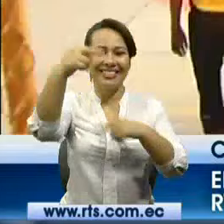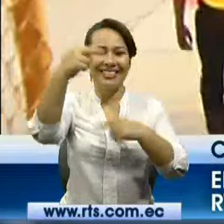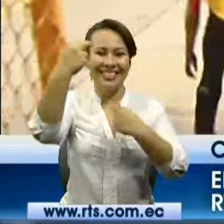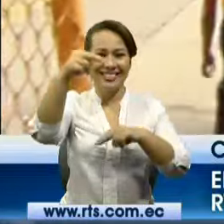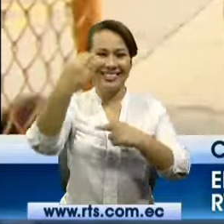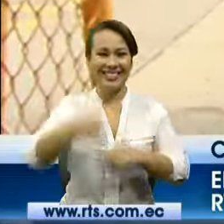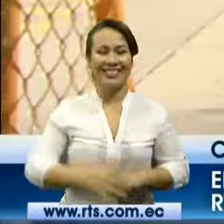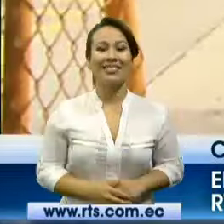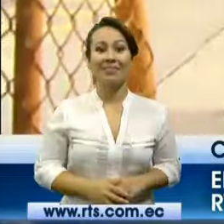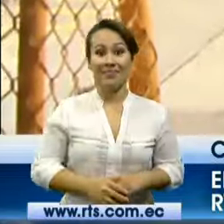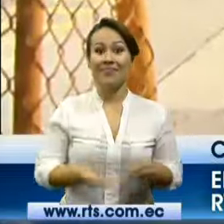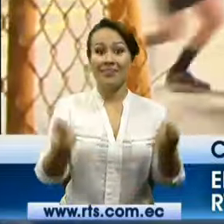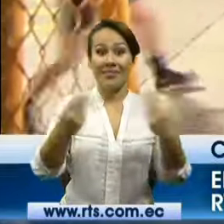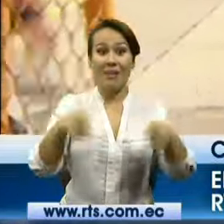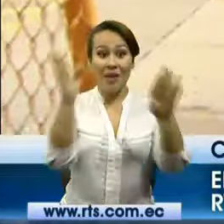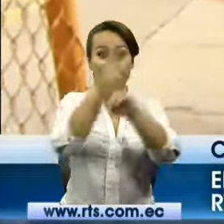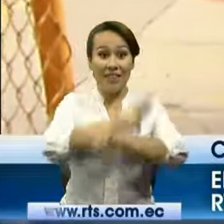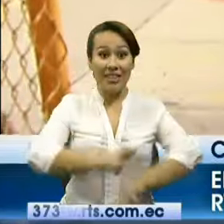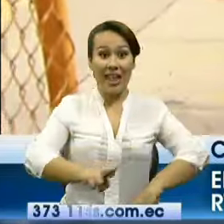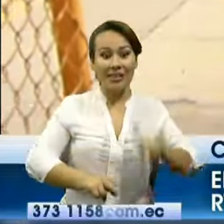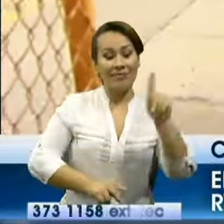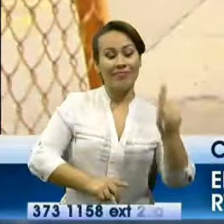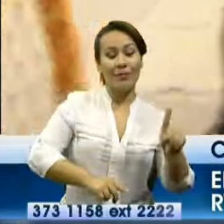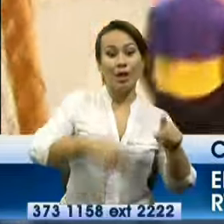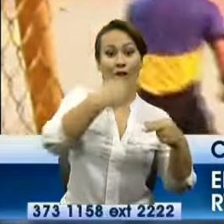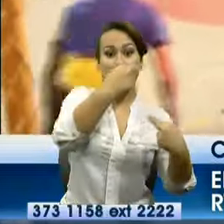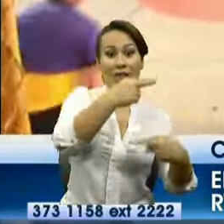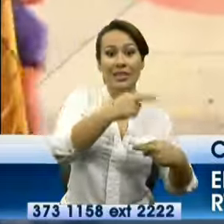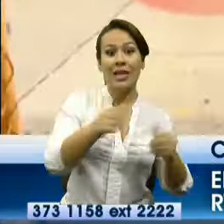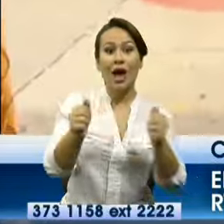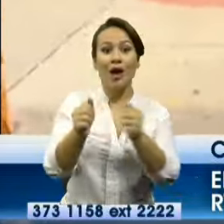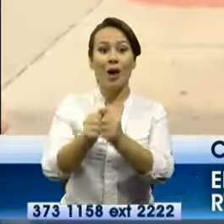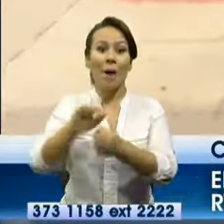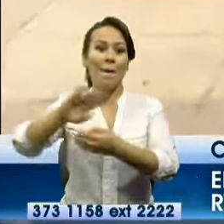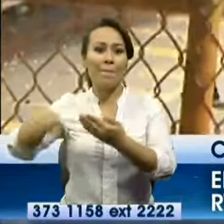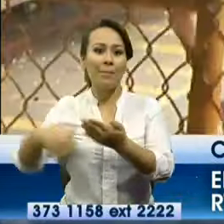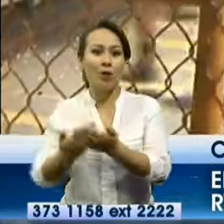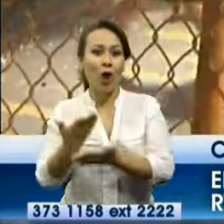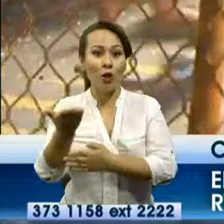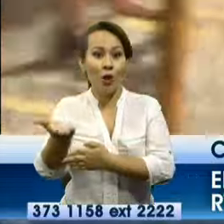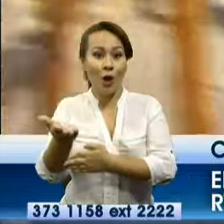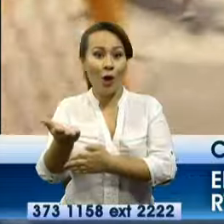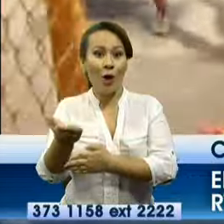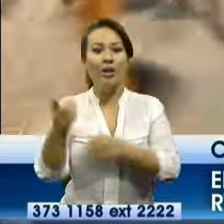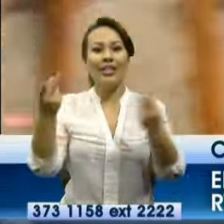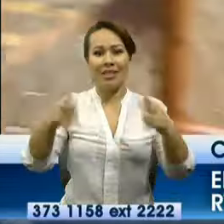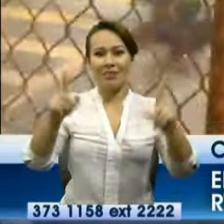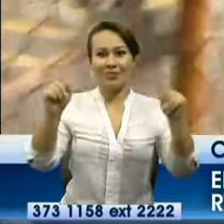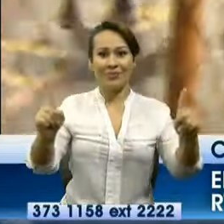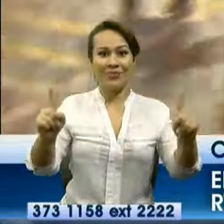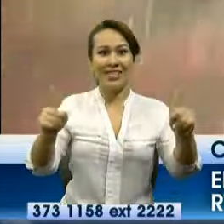noticia! En la final la noticia compitió con el equipo de Vamos con Todo, donde empatamos a 3.